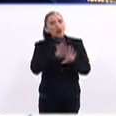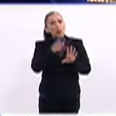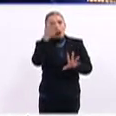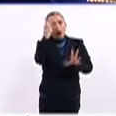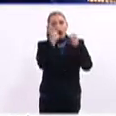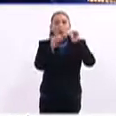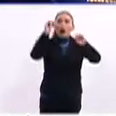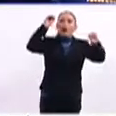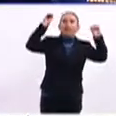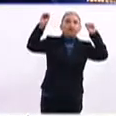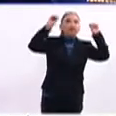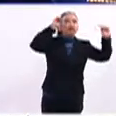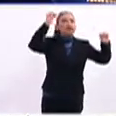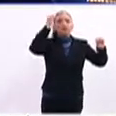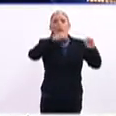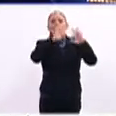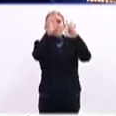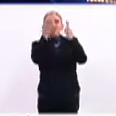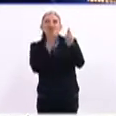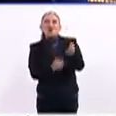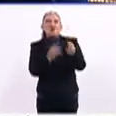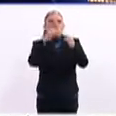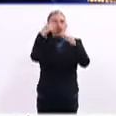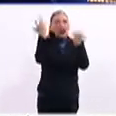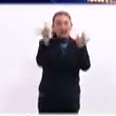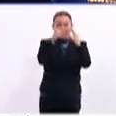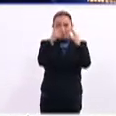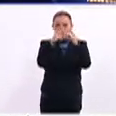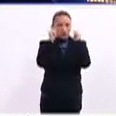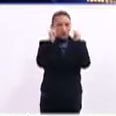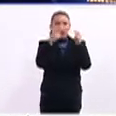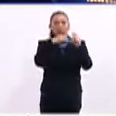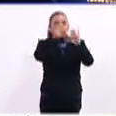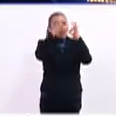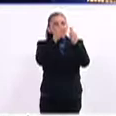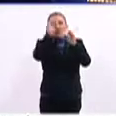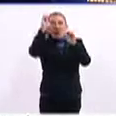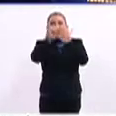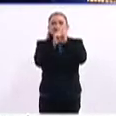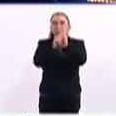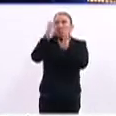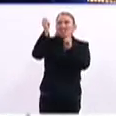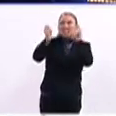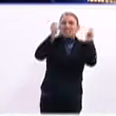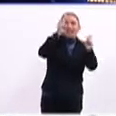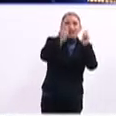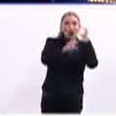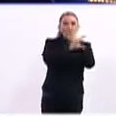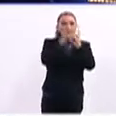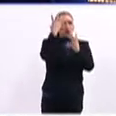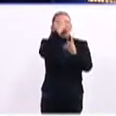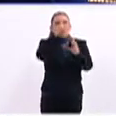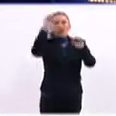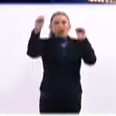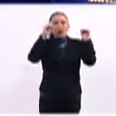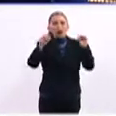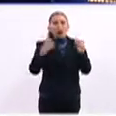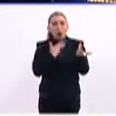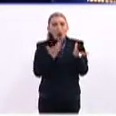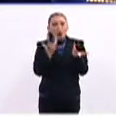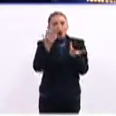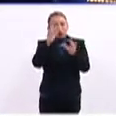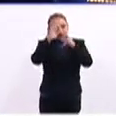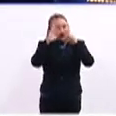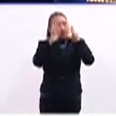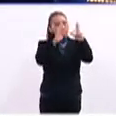de ornamentos, de figuras, aunque sean religiosas, de simbolismos, de significados, de rituales